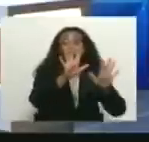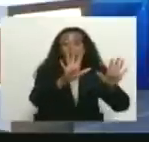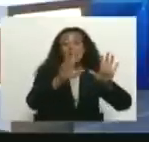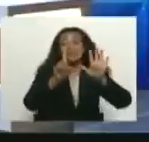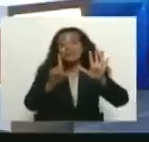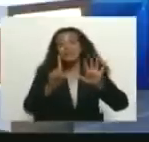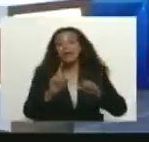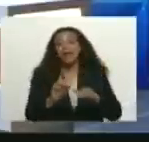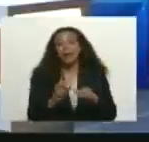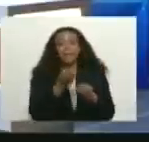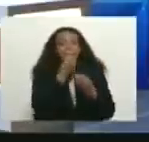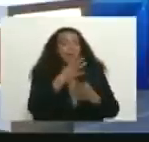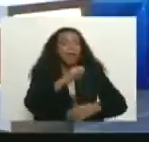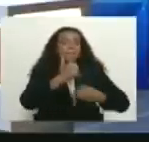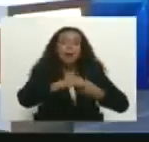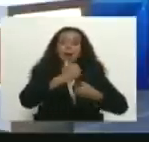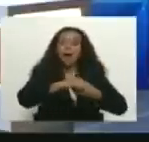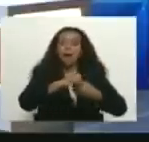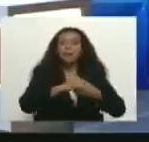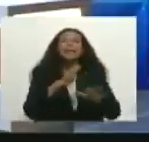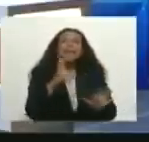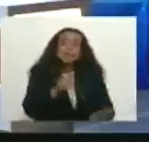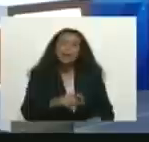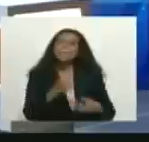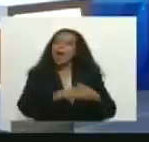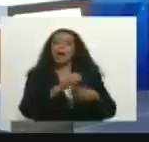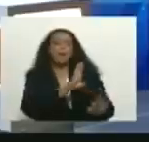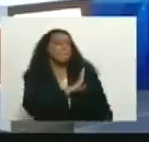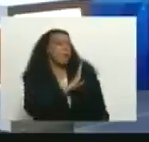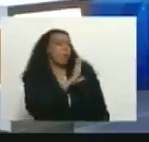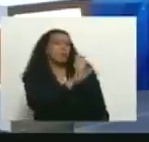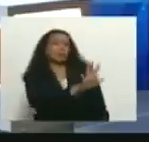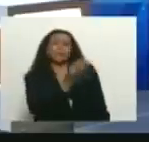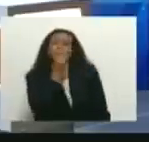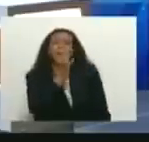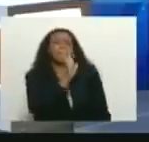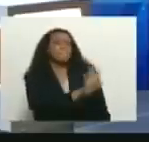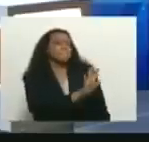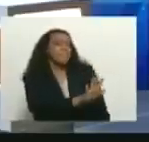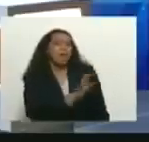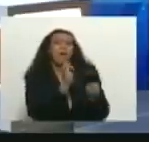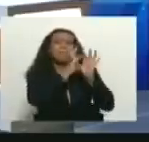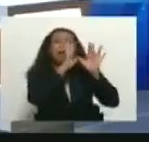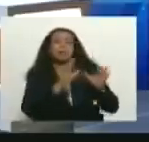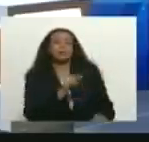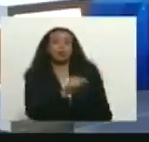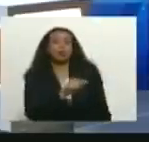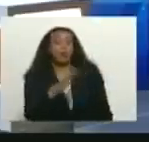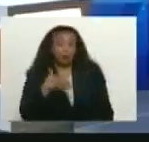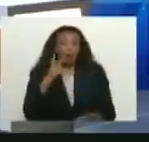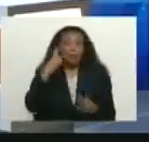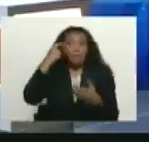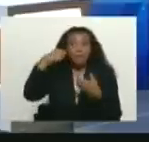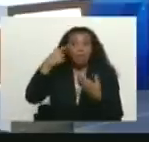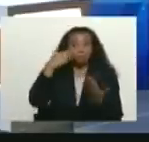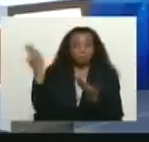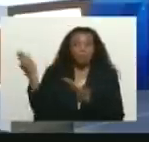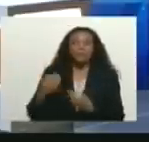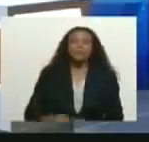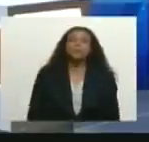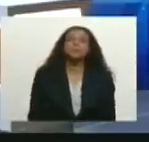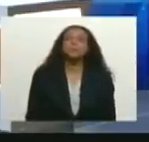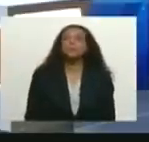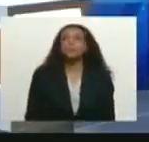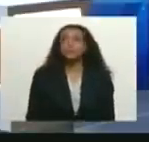maravilla de Maracaibo. Tenía que ser Maracaibo que tuviera una maravilla como esta. ¿Quieren ver el video? Vamos a